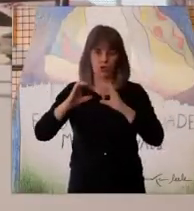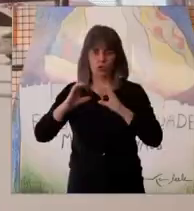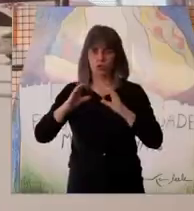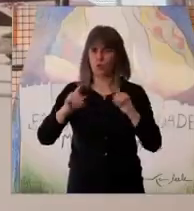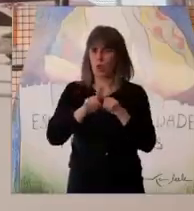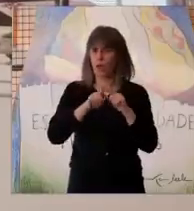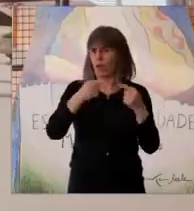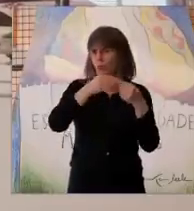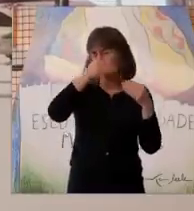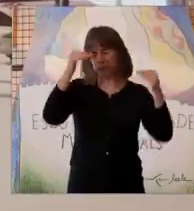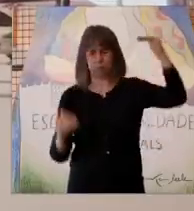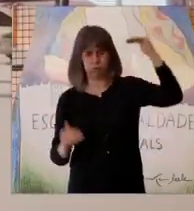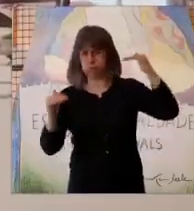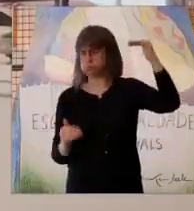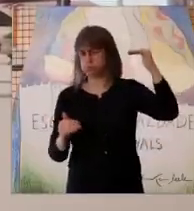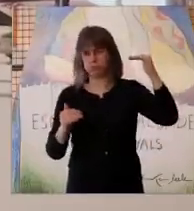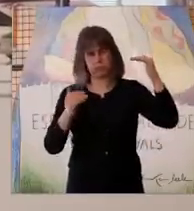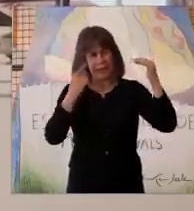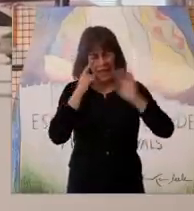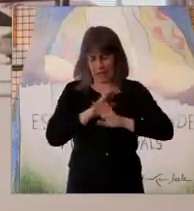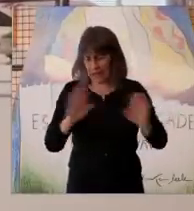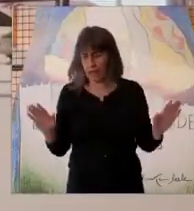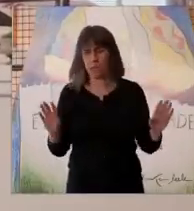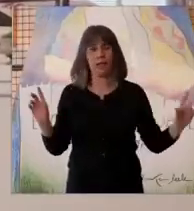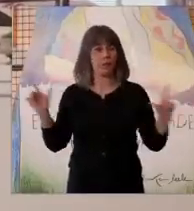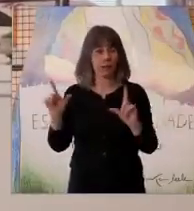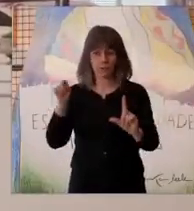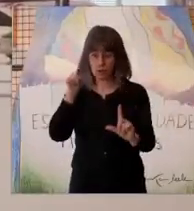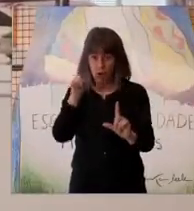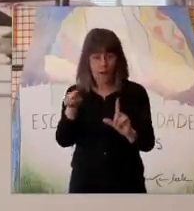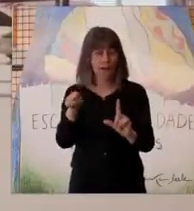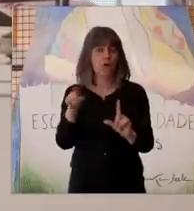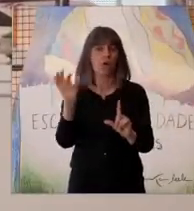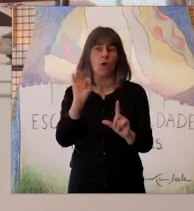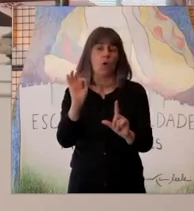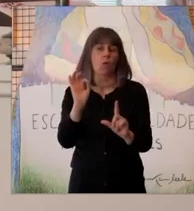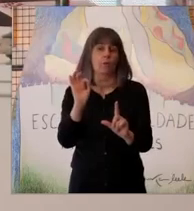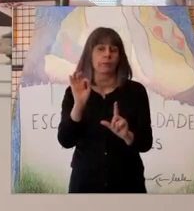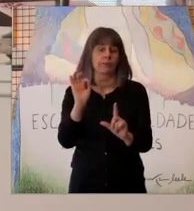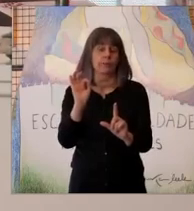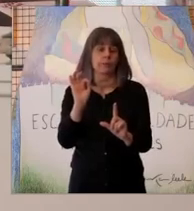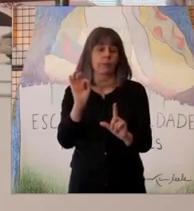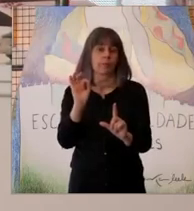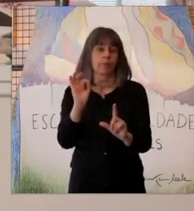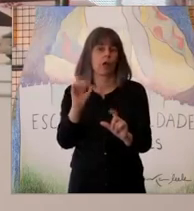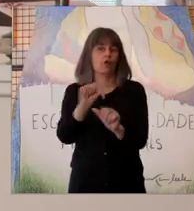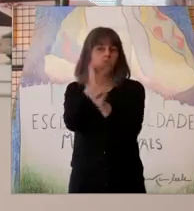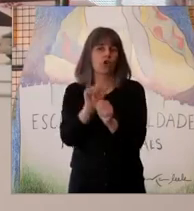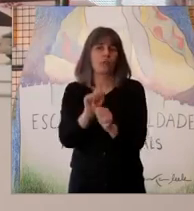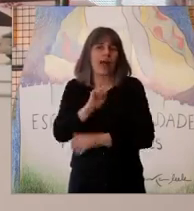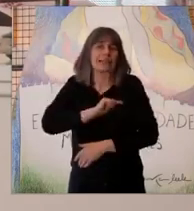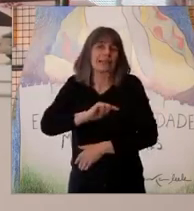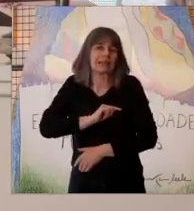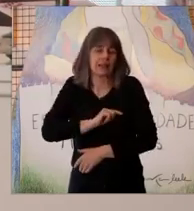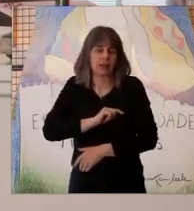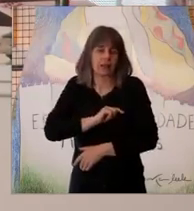y un desequilibrio brutal y absoluto y en las televisiones o cambias El sentir de quien dirige